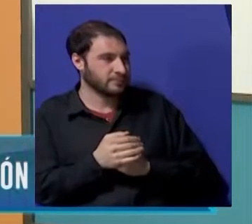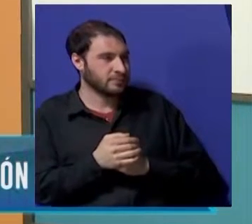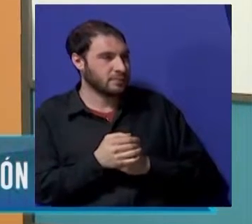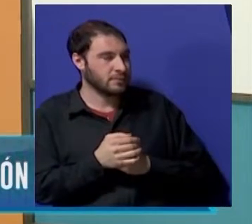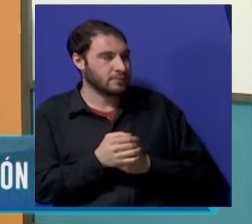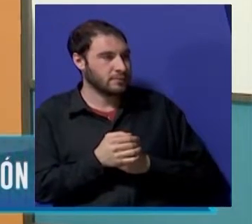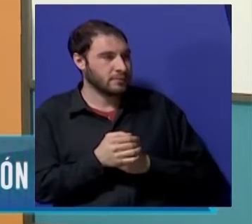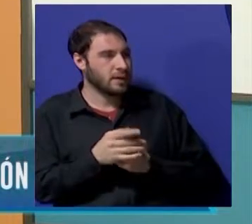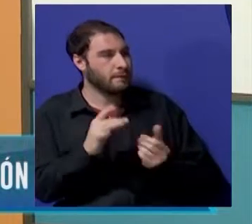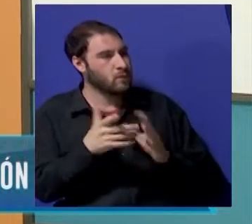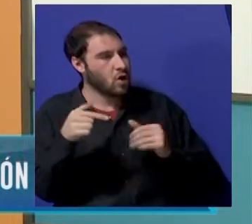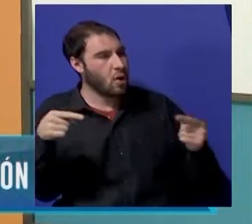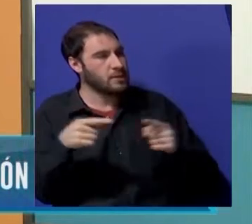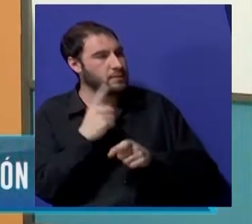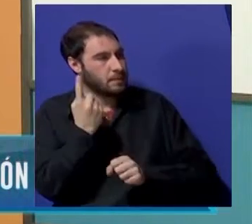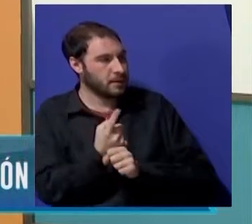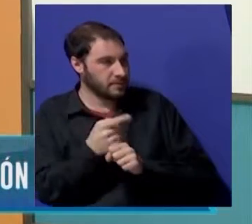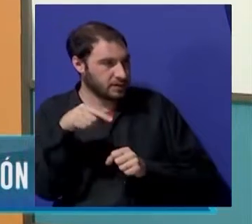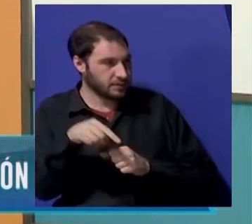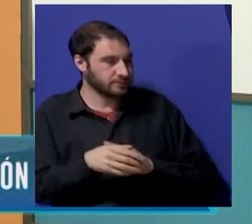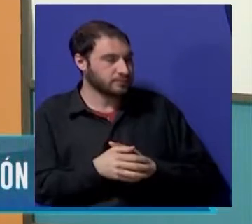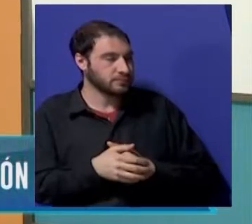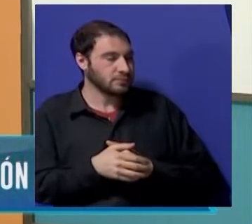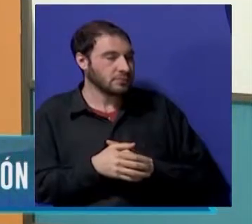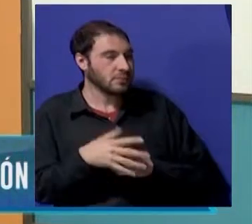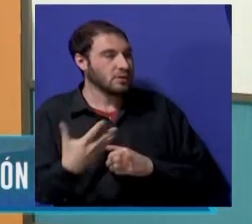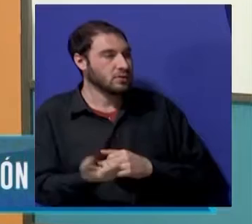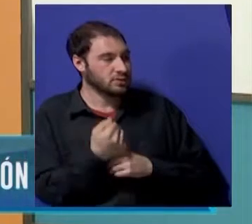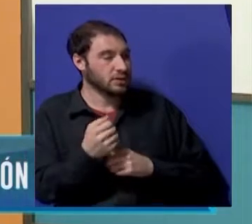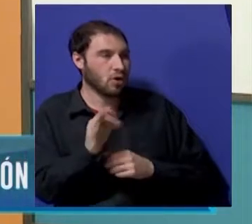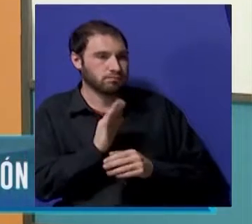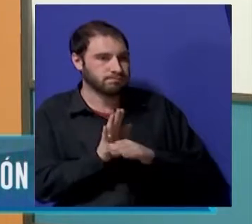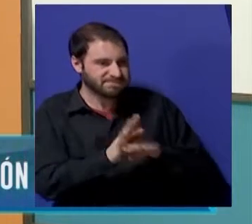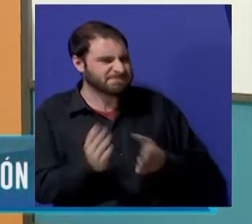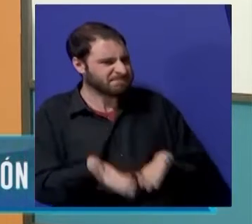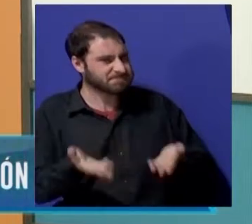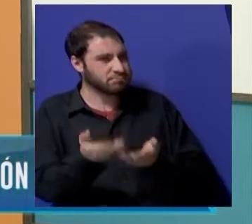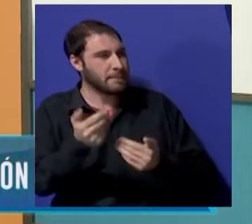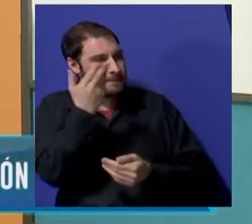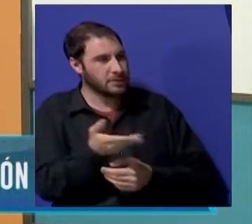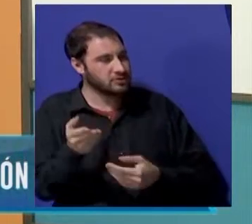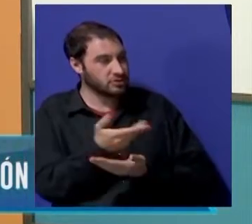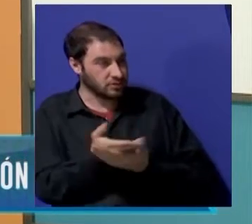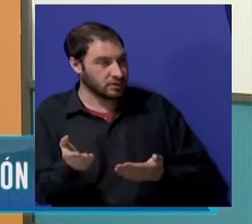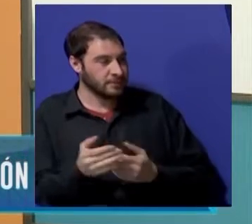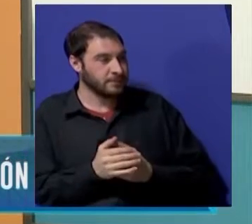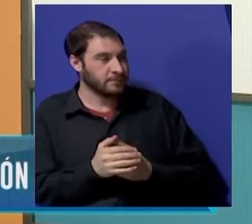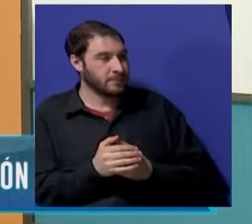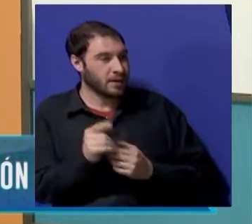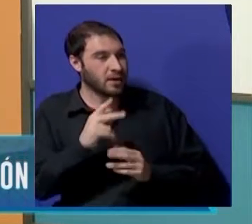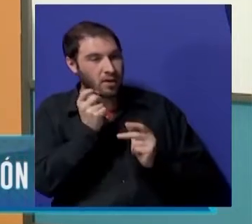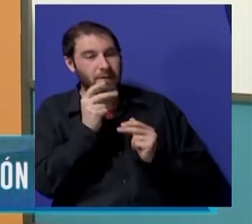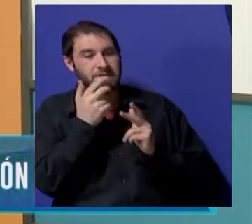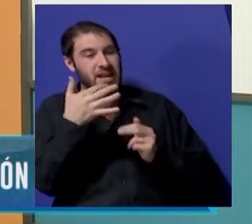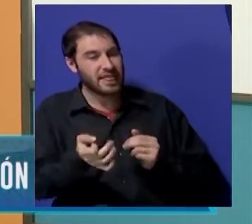alguna manera, este es el objetivo principal, digamos, tratar o presionar por ahí a los funcionarios a que realmente digan la